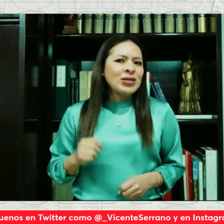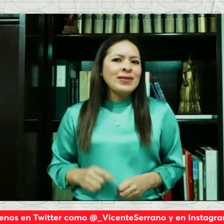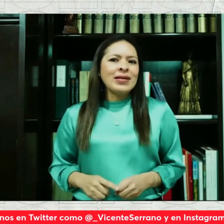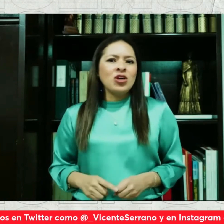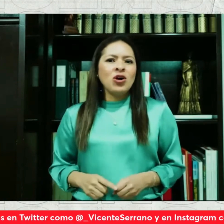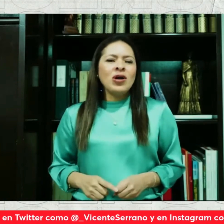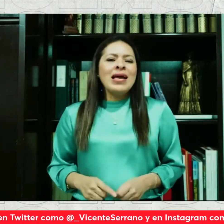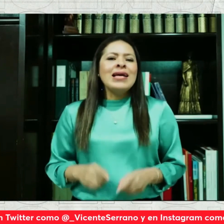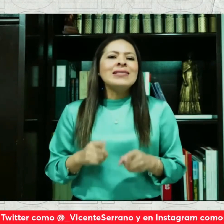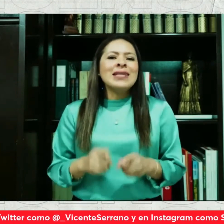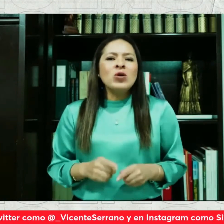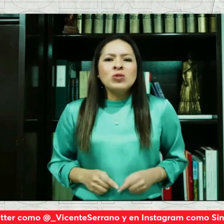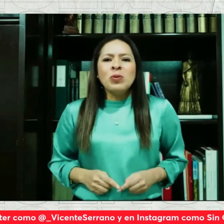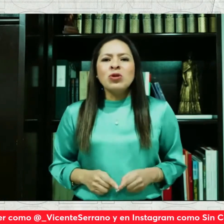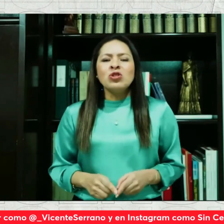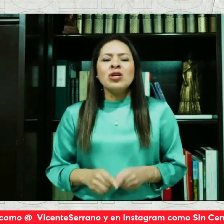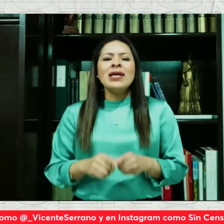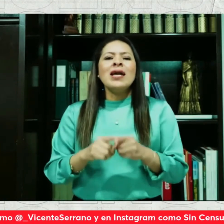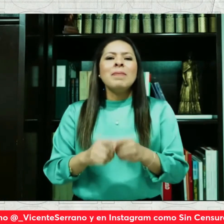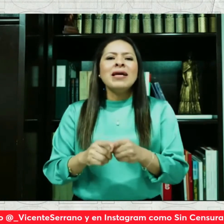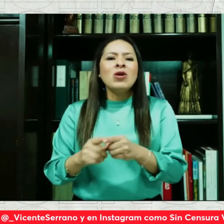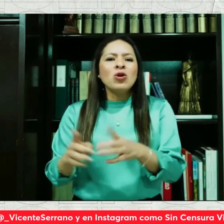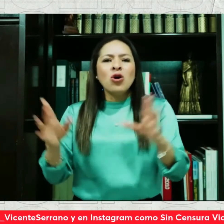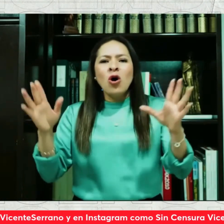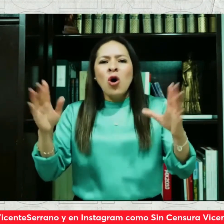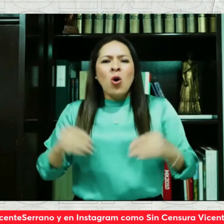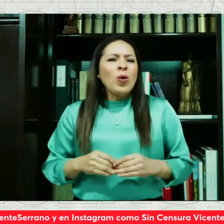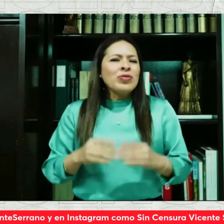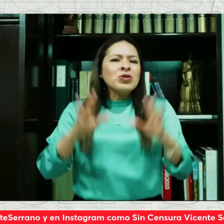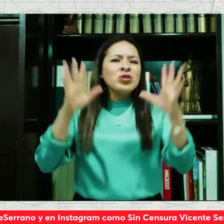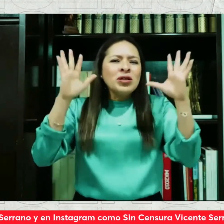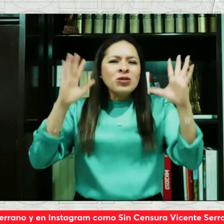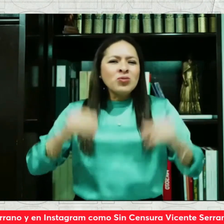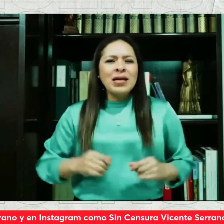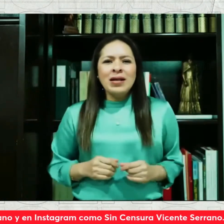elección anterior, en San Luis Potosí, el PRIAN logró